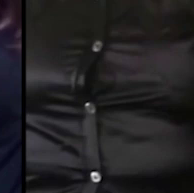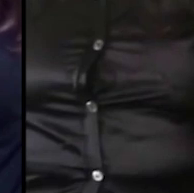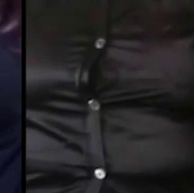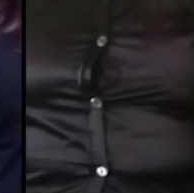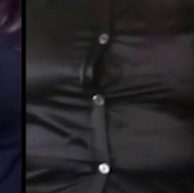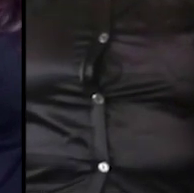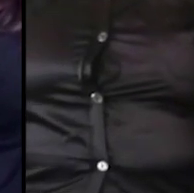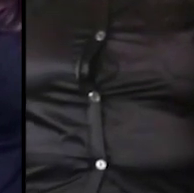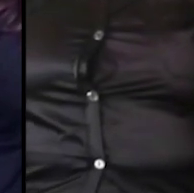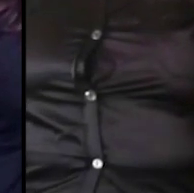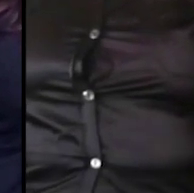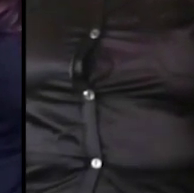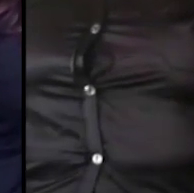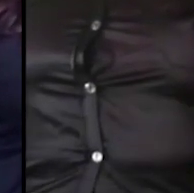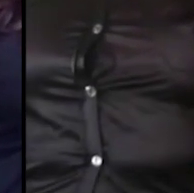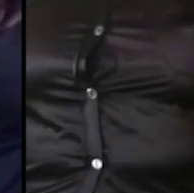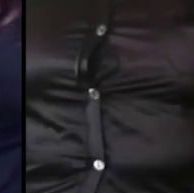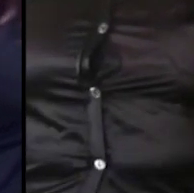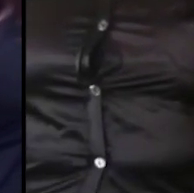después